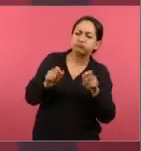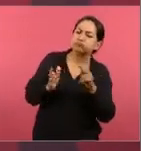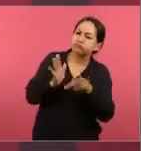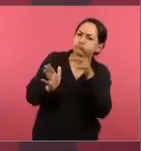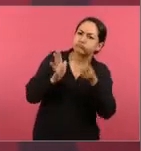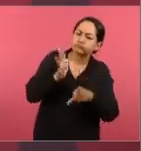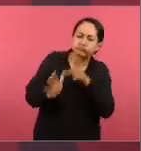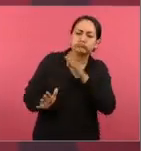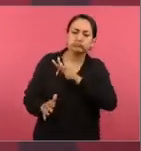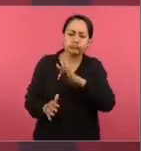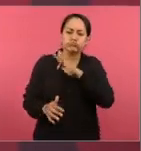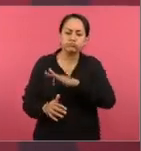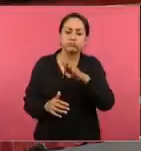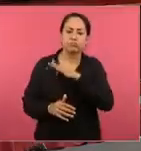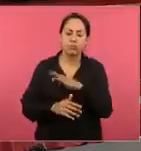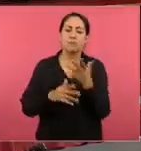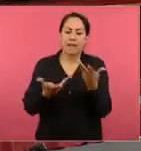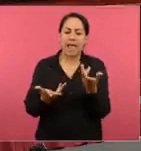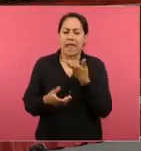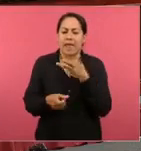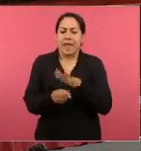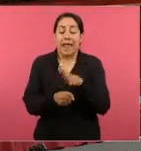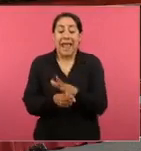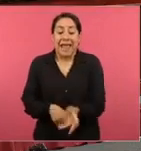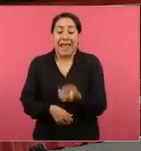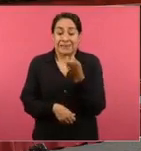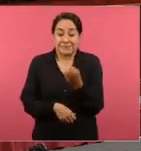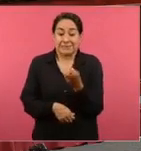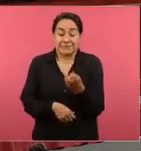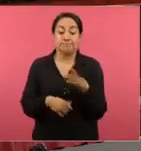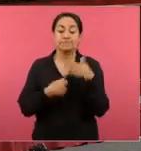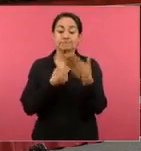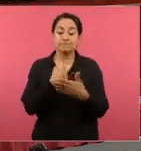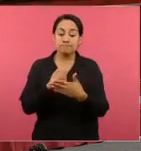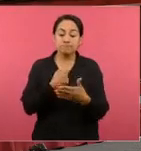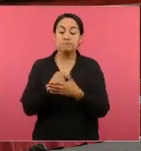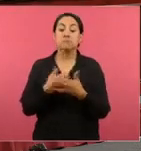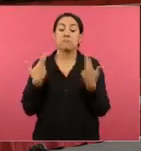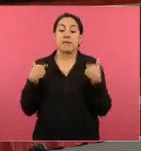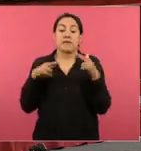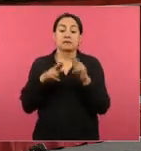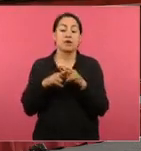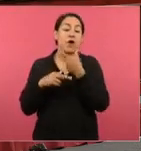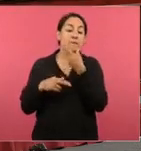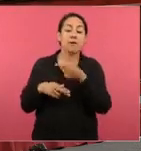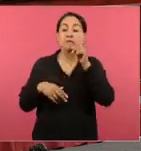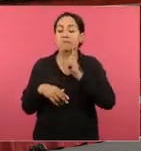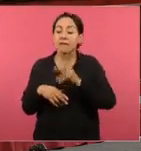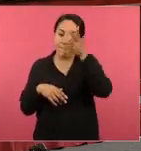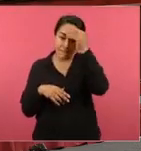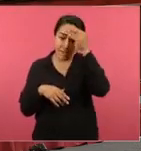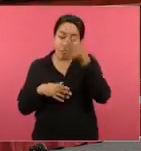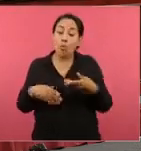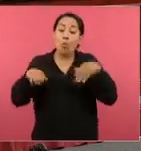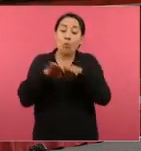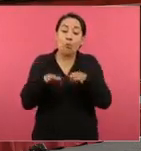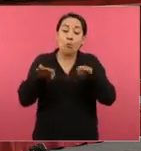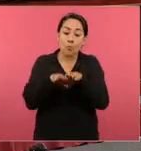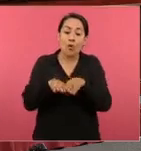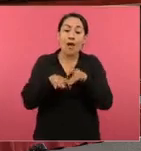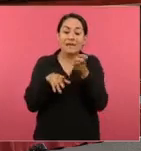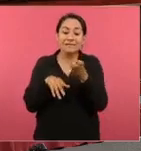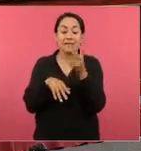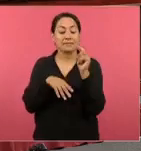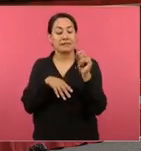nos interesa es el trabajo que se tiene que hacer con las maestras y los maestros de telesecundaria para ver cómo se vinculan con